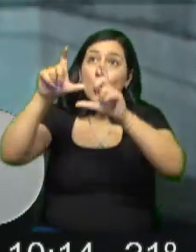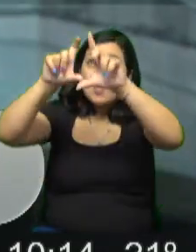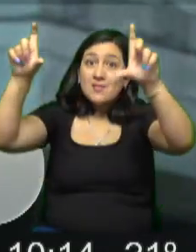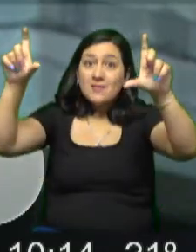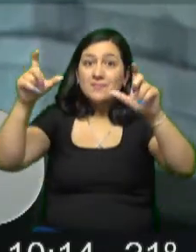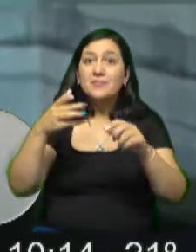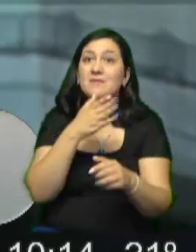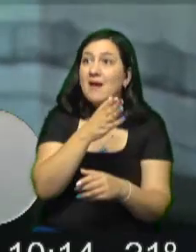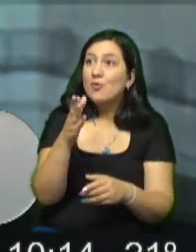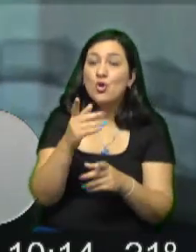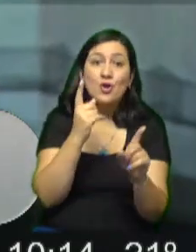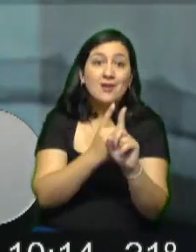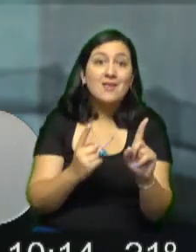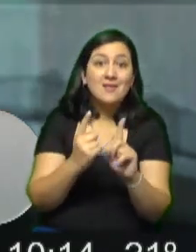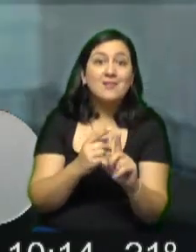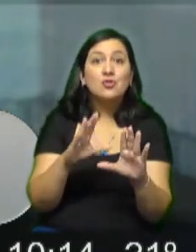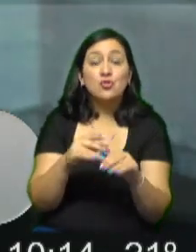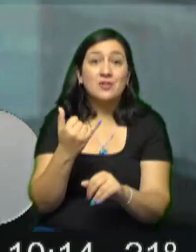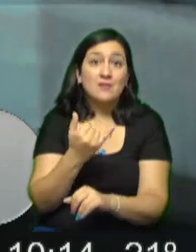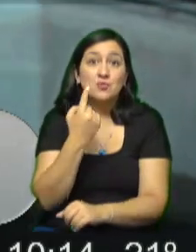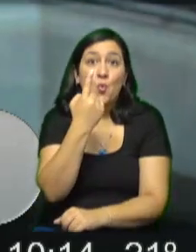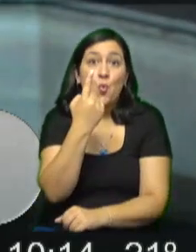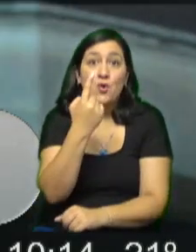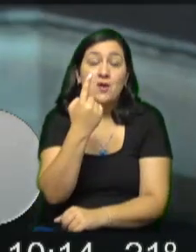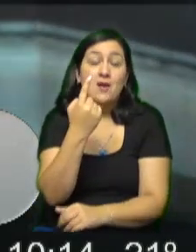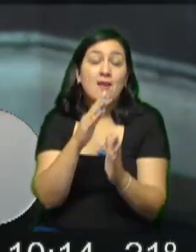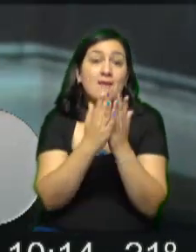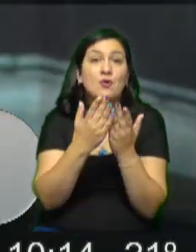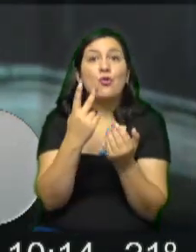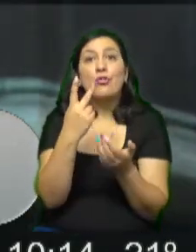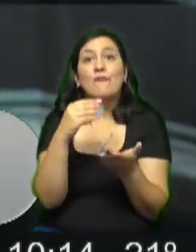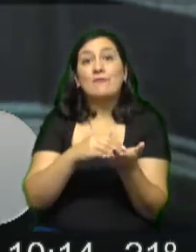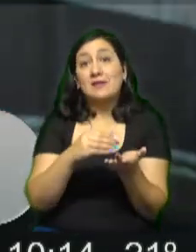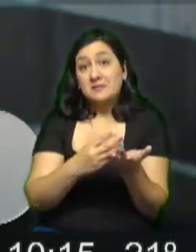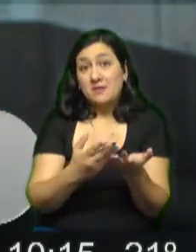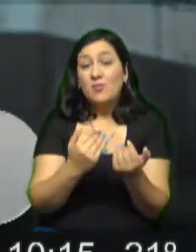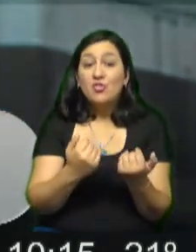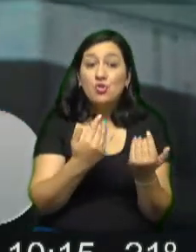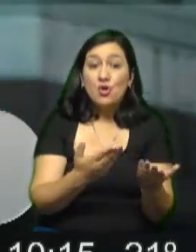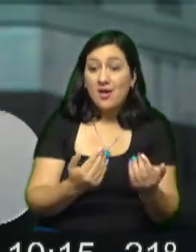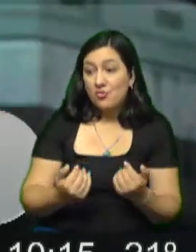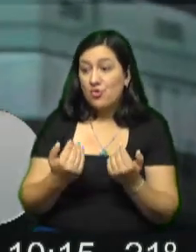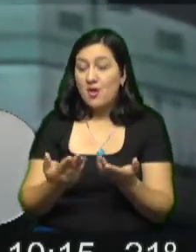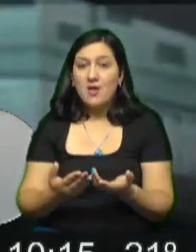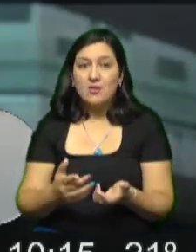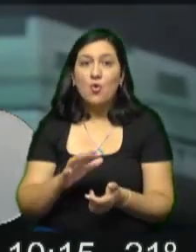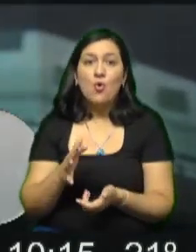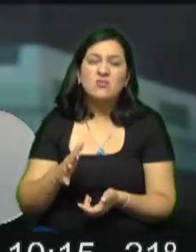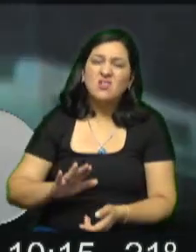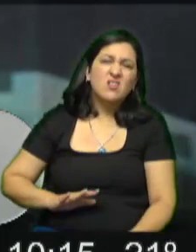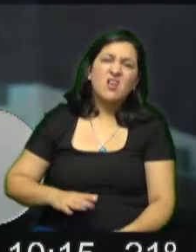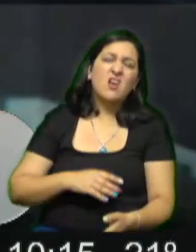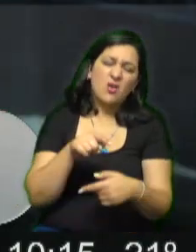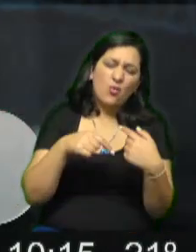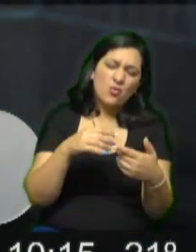entre los clientes. Todos tenemos un libro que lo tenés dos veces porque capaz que te lo regalaron. O ya no tenés ganas de leerlo, entonces